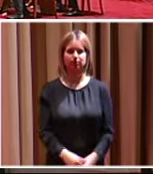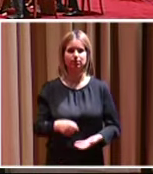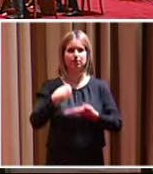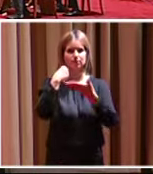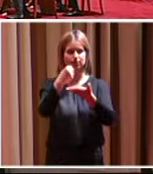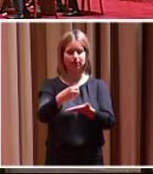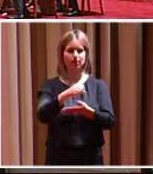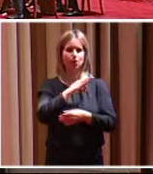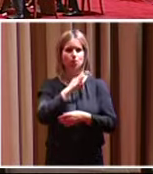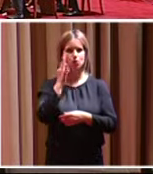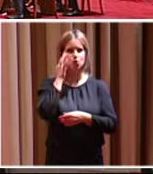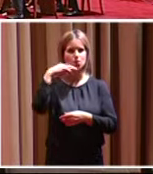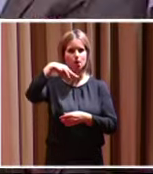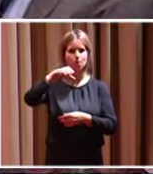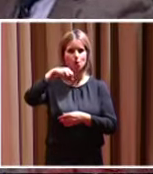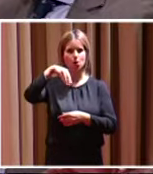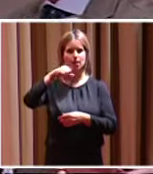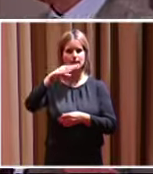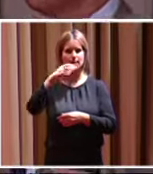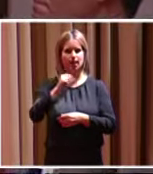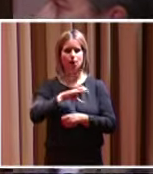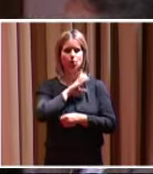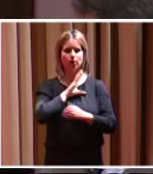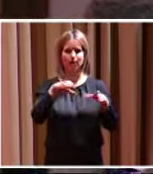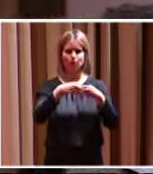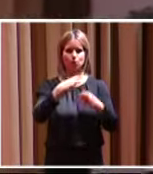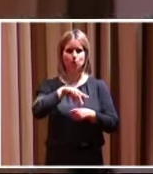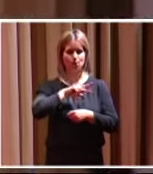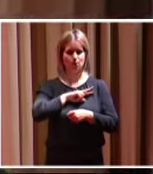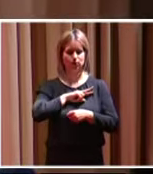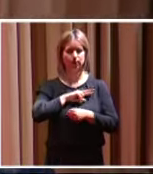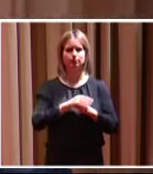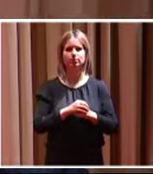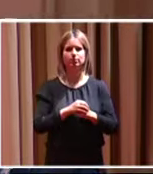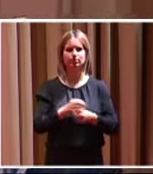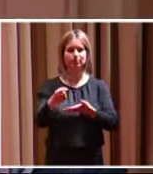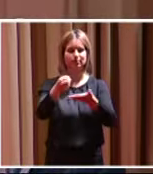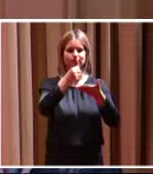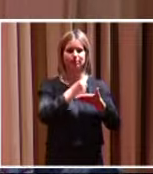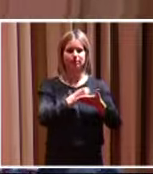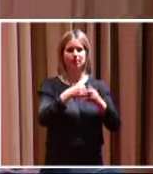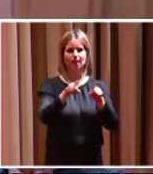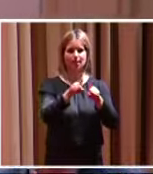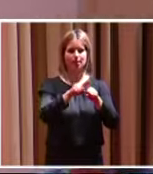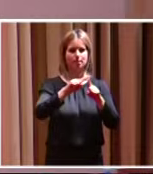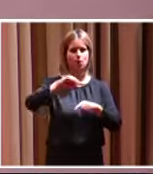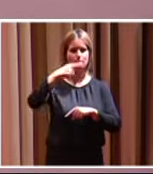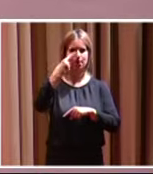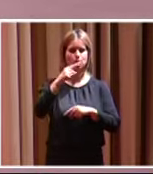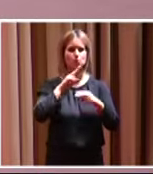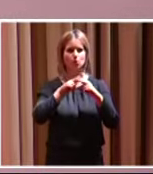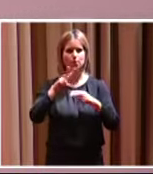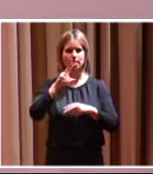Entrega doña Mónica Rodríguez Gallego, concejal del Grupo Municipal Vox. Recoge el hermano mayor